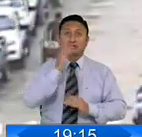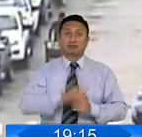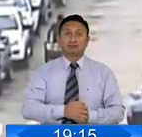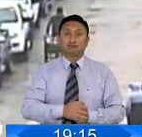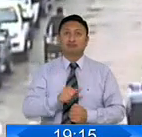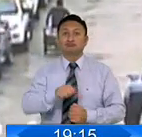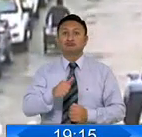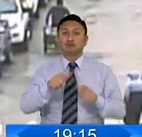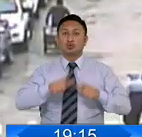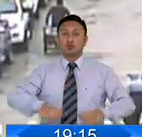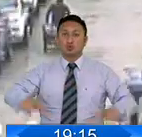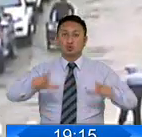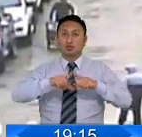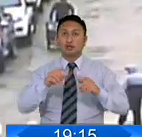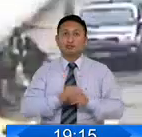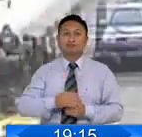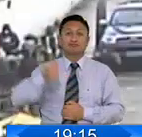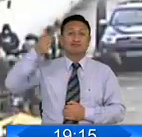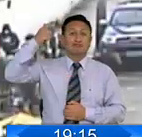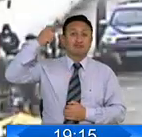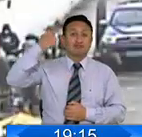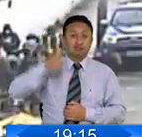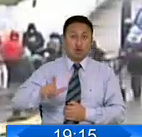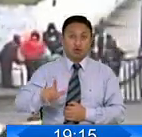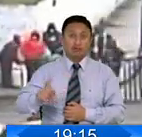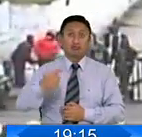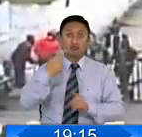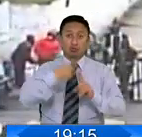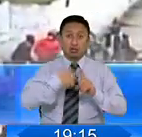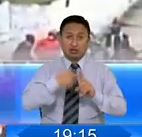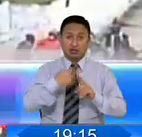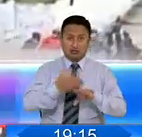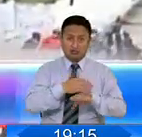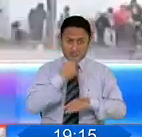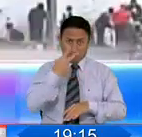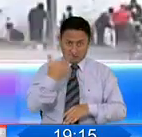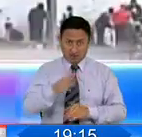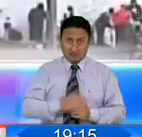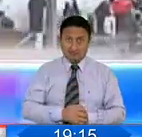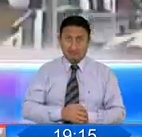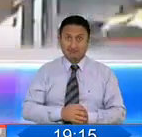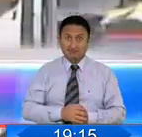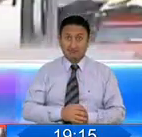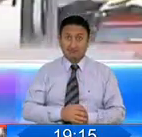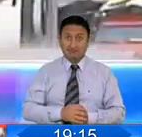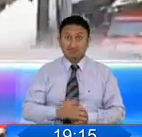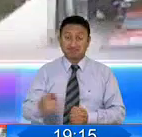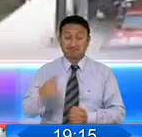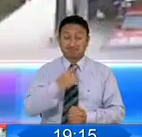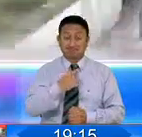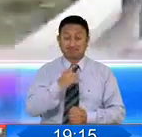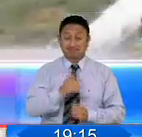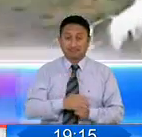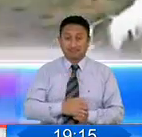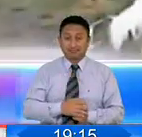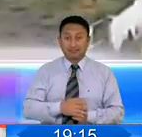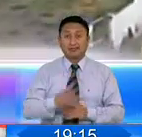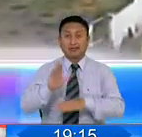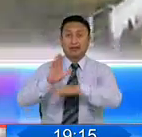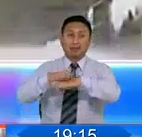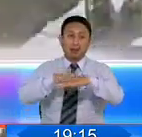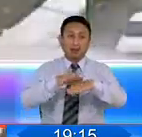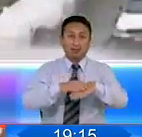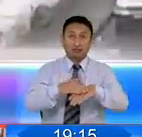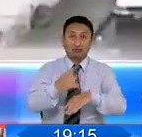del país, Loja. Seguro este mercado ya lo habíamos visto antes, en notas anteriores. Pese a la insistencia y los llamados, luce